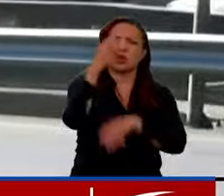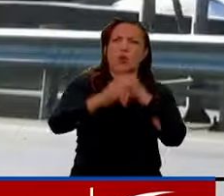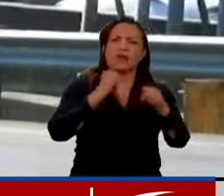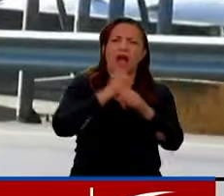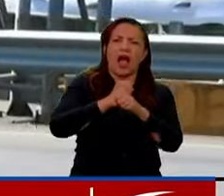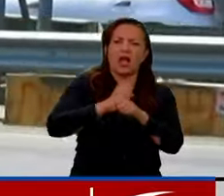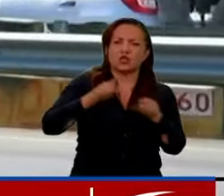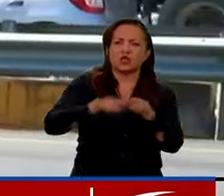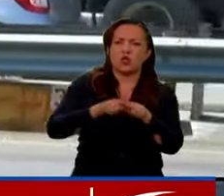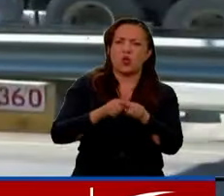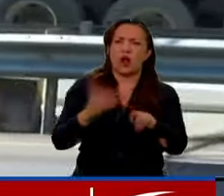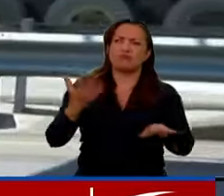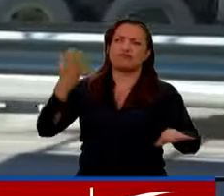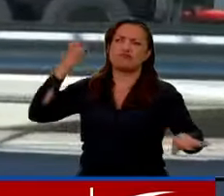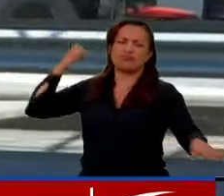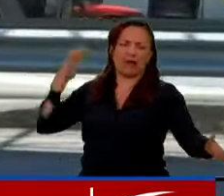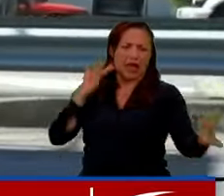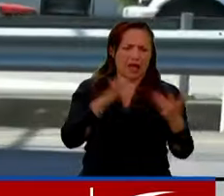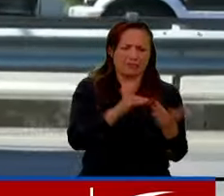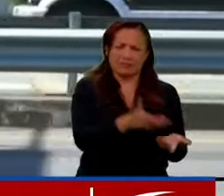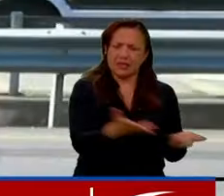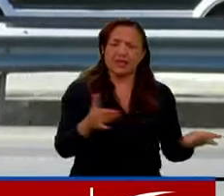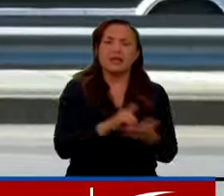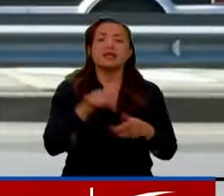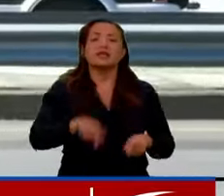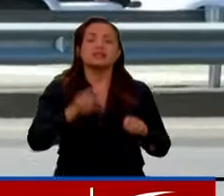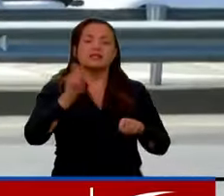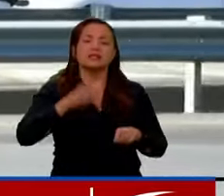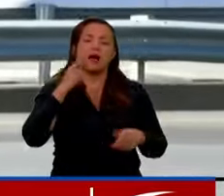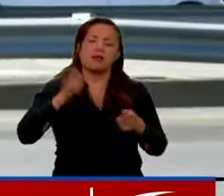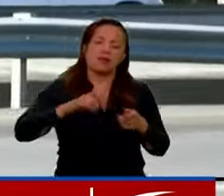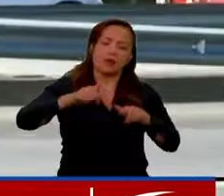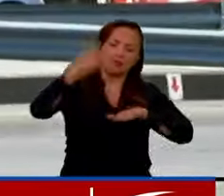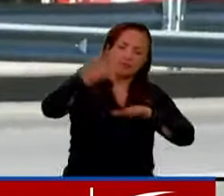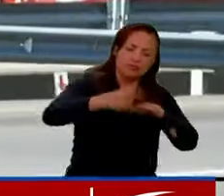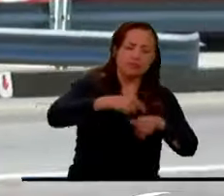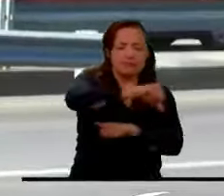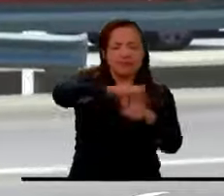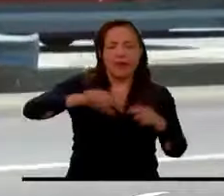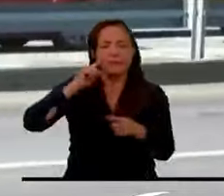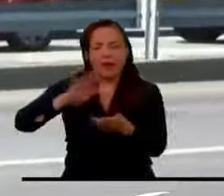gobierno tomar medidas alternas a los peajes para financiar el mantenimiento y cuidado de las vías del país.